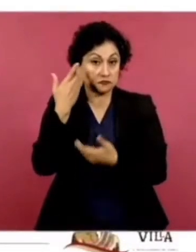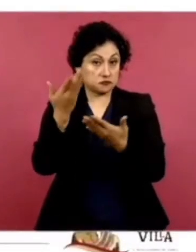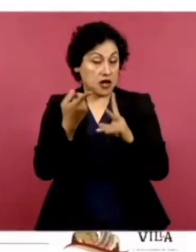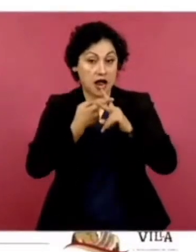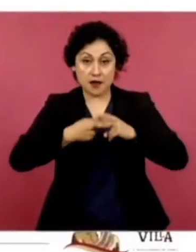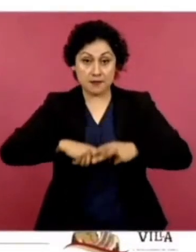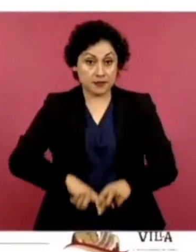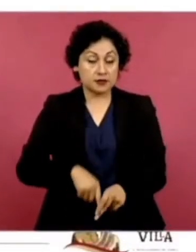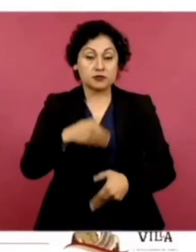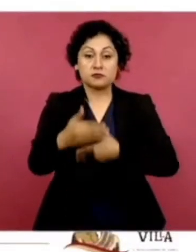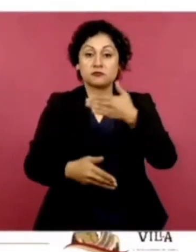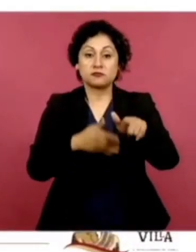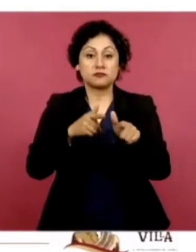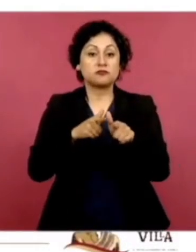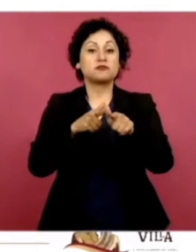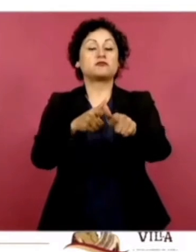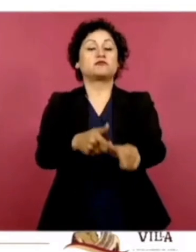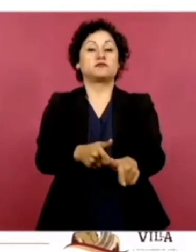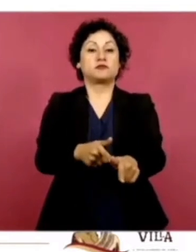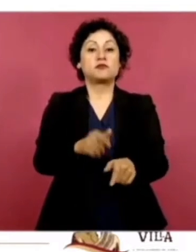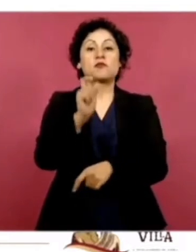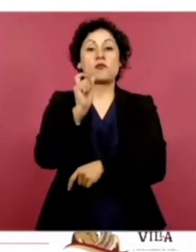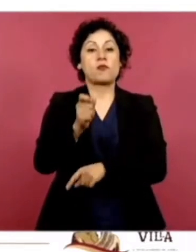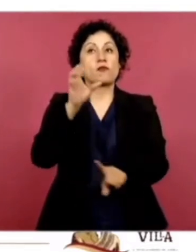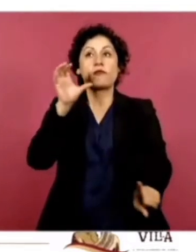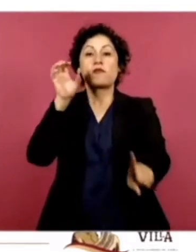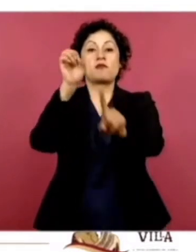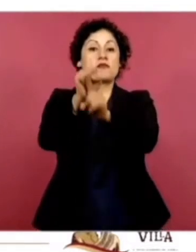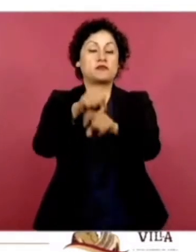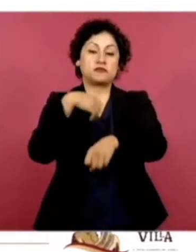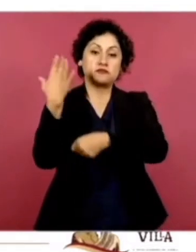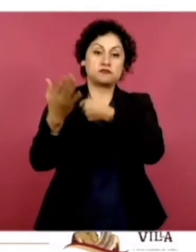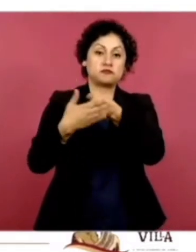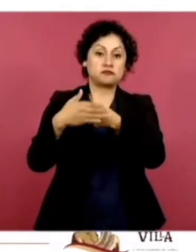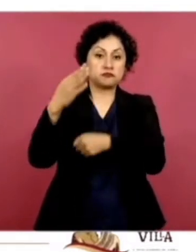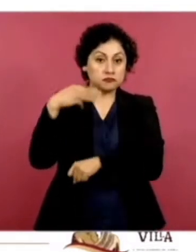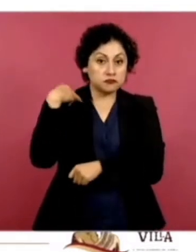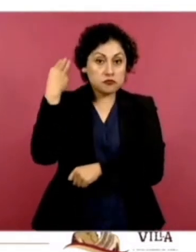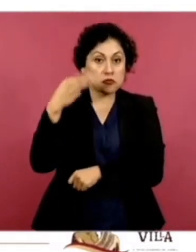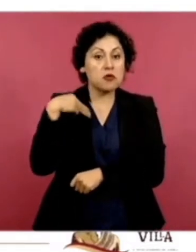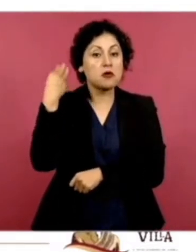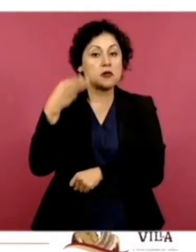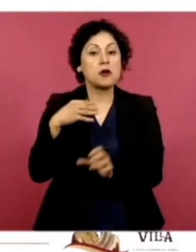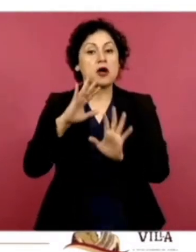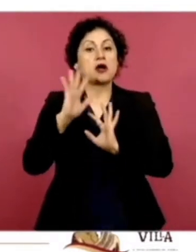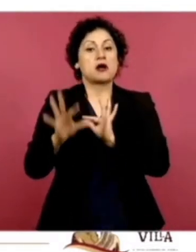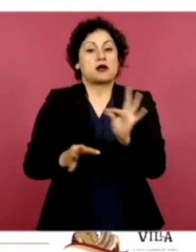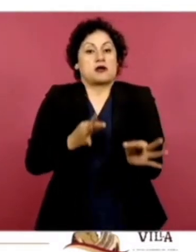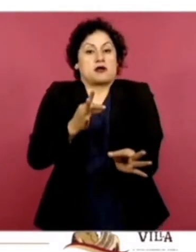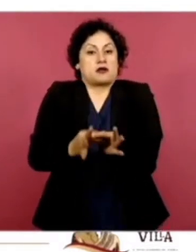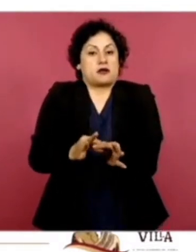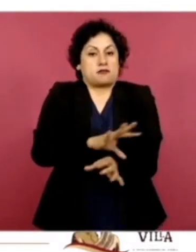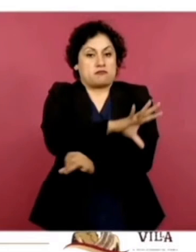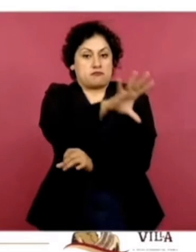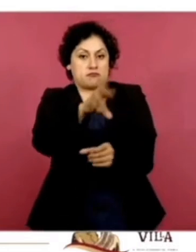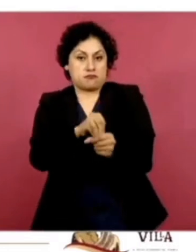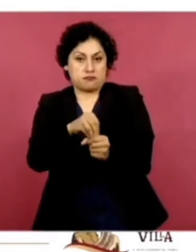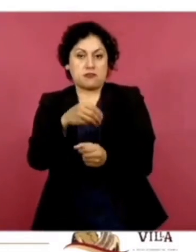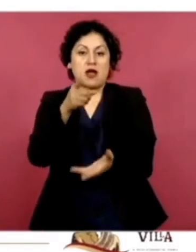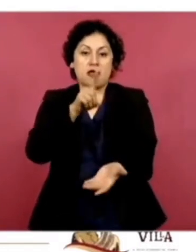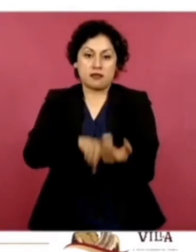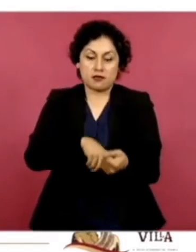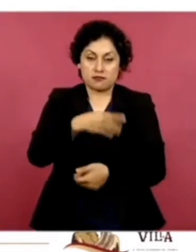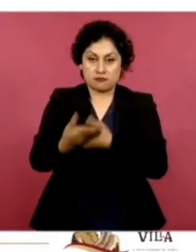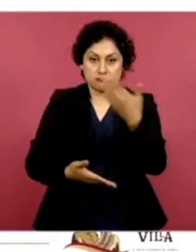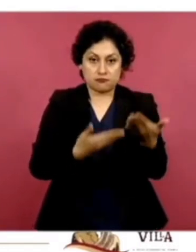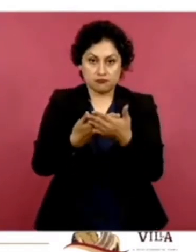señor presidente, con la meta de llegar a marzo con ya la operación plena y la implementación del modelo de atención. La presencia